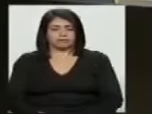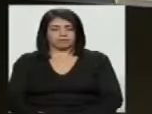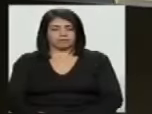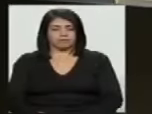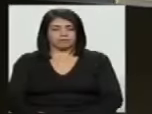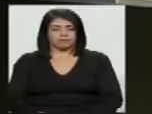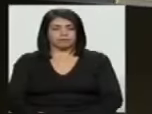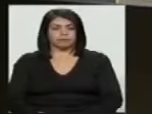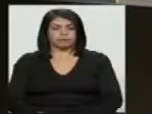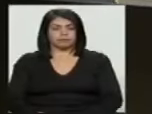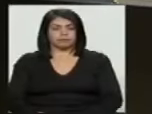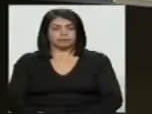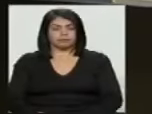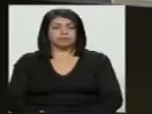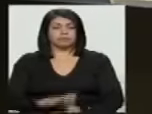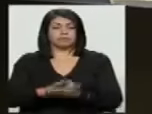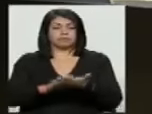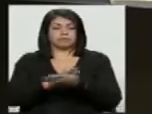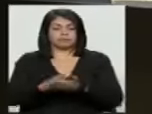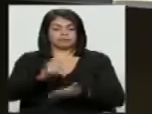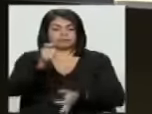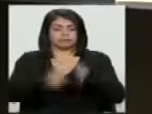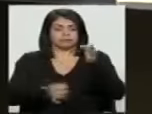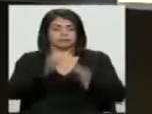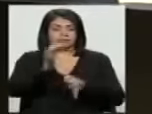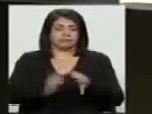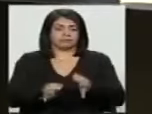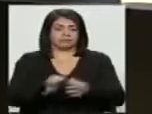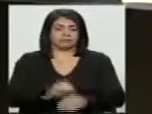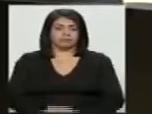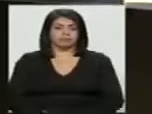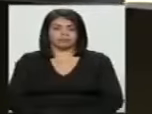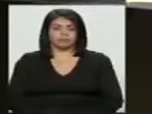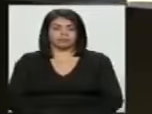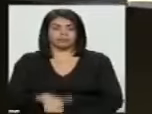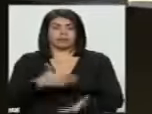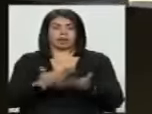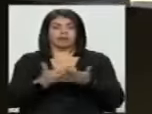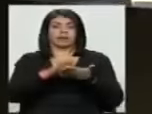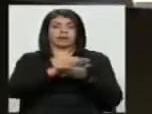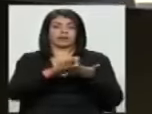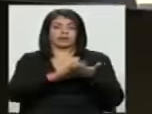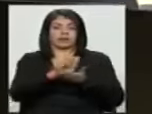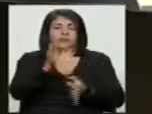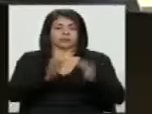fondo de la... Hasta tanto se resuelva por tribunales, ¿no? Hasta tanto, sí, correcto.